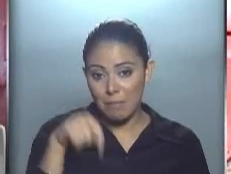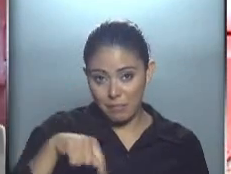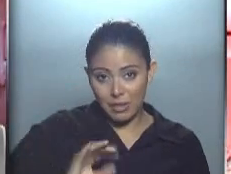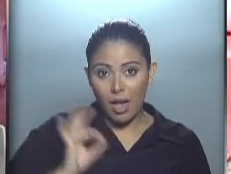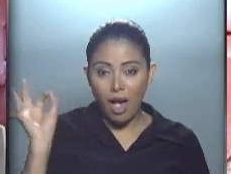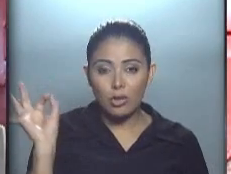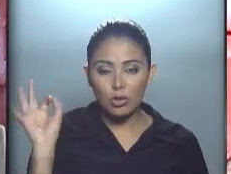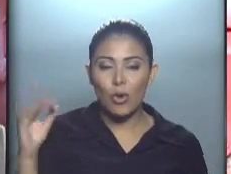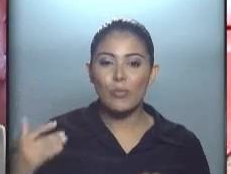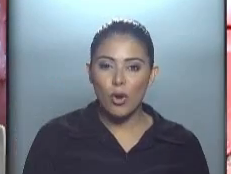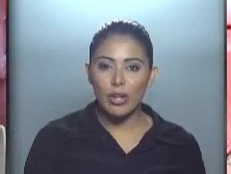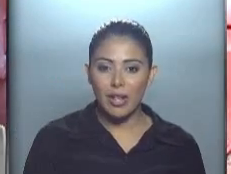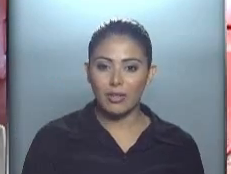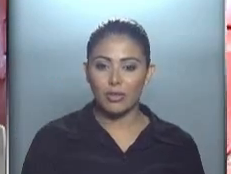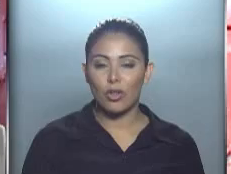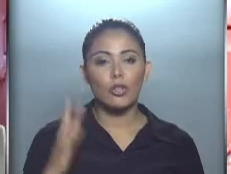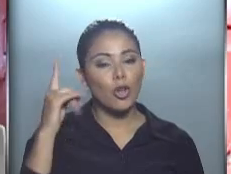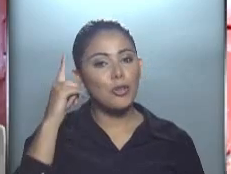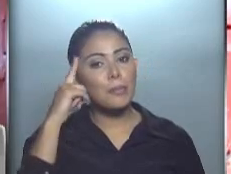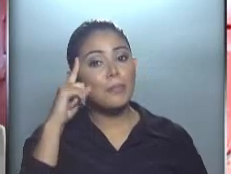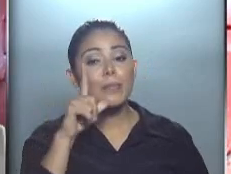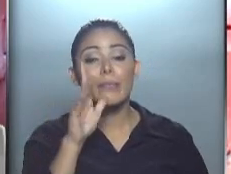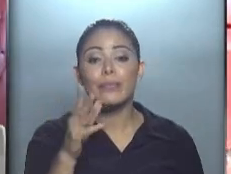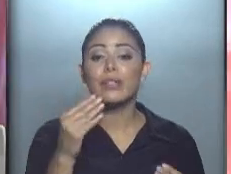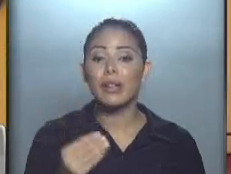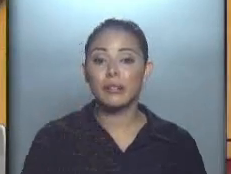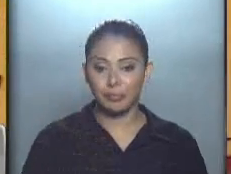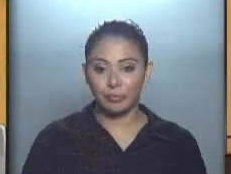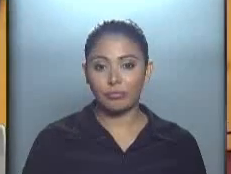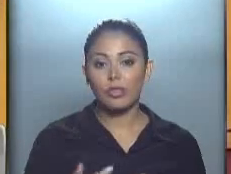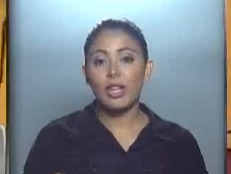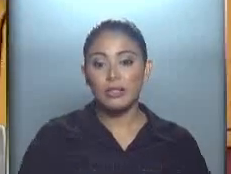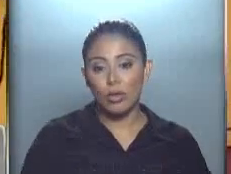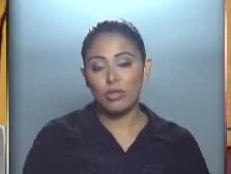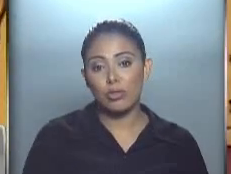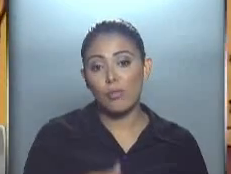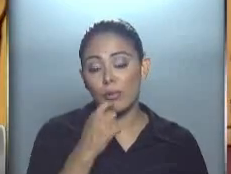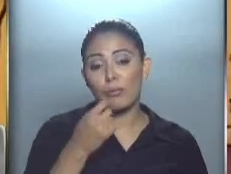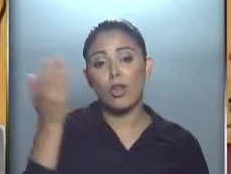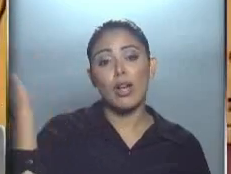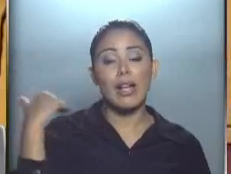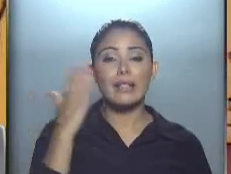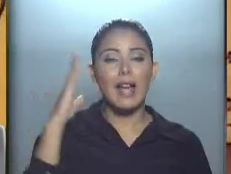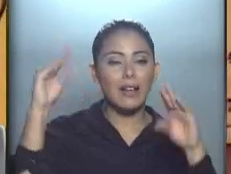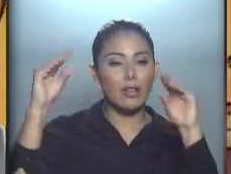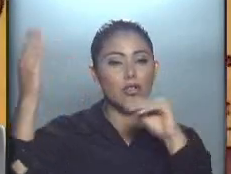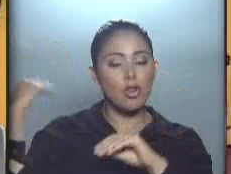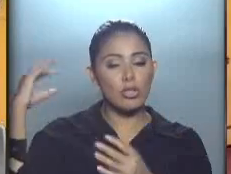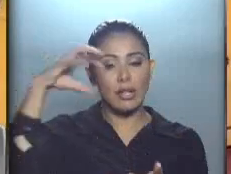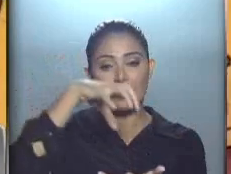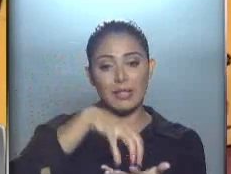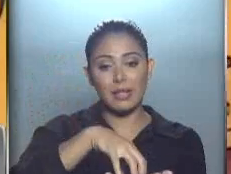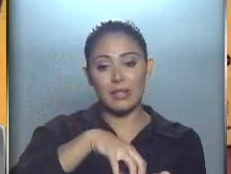año. Por eso se habla allí con especulación para descomprimir por la situación que veíamos por la tarde-noche en la sede de